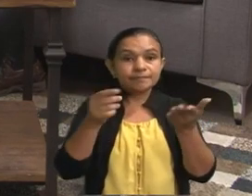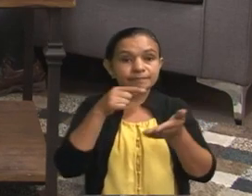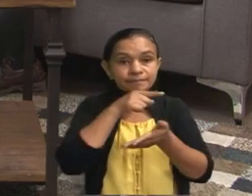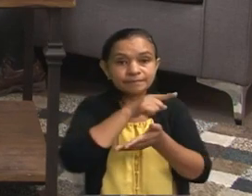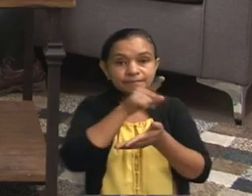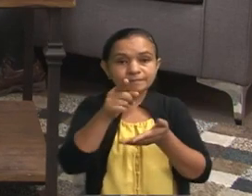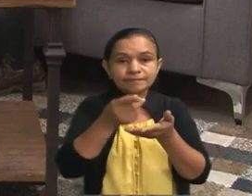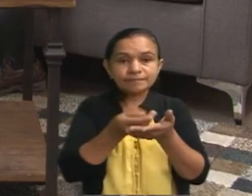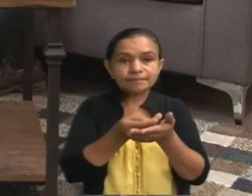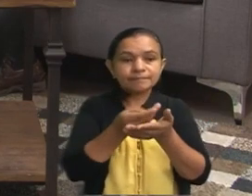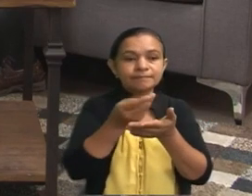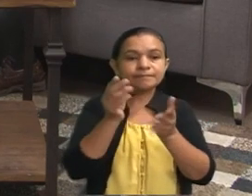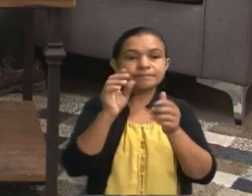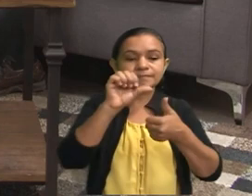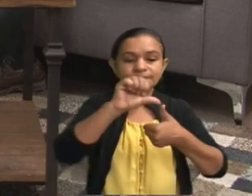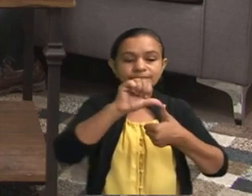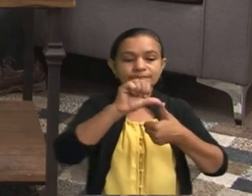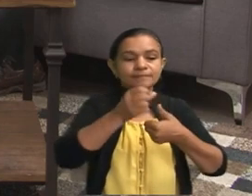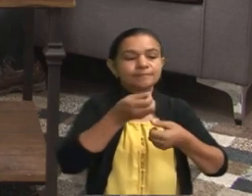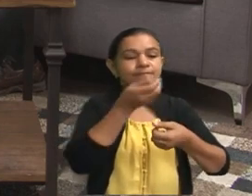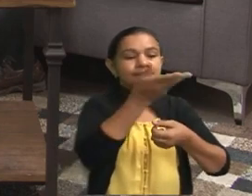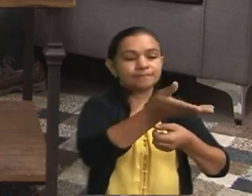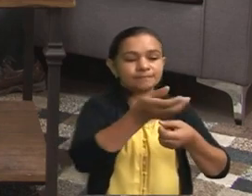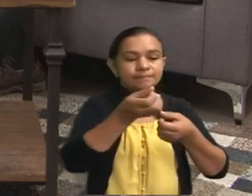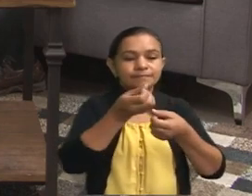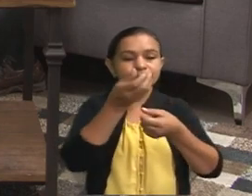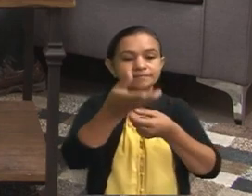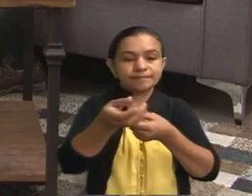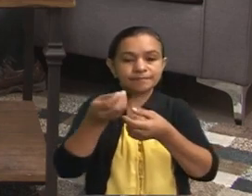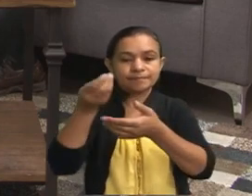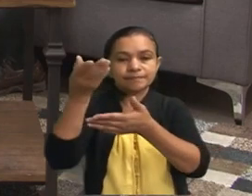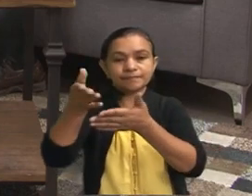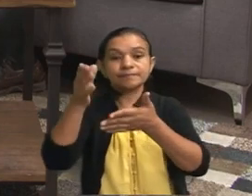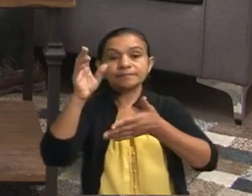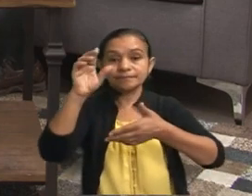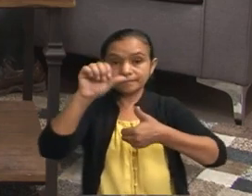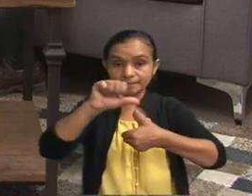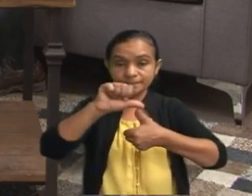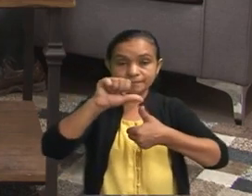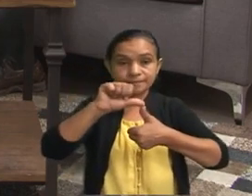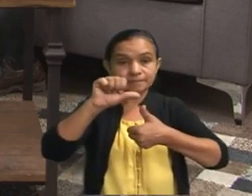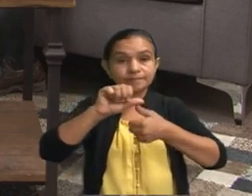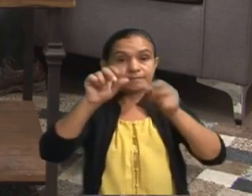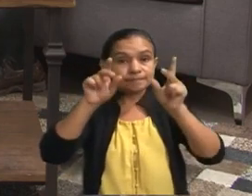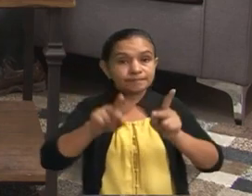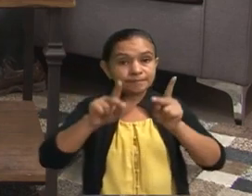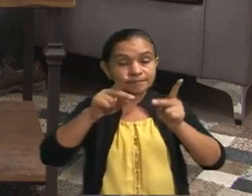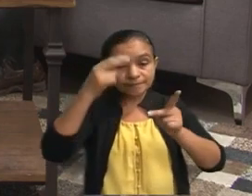lo enviaron a los países de Centroamérica, ¿no? A las instituciones